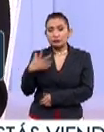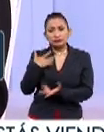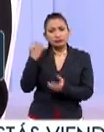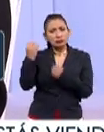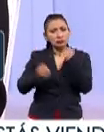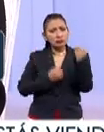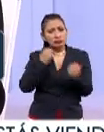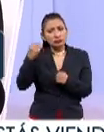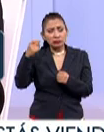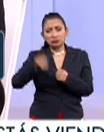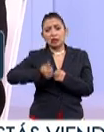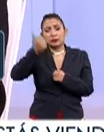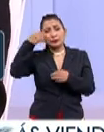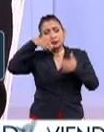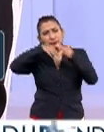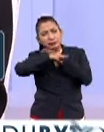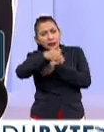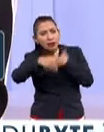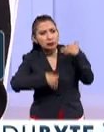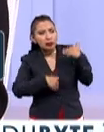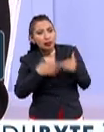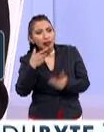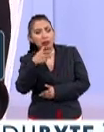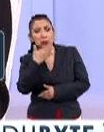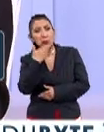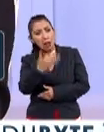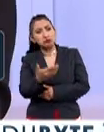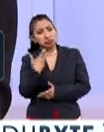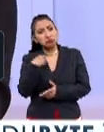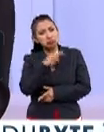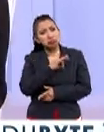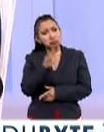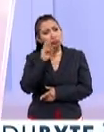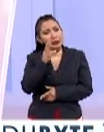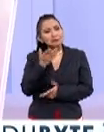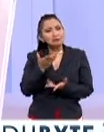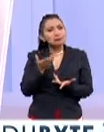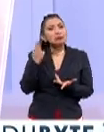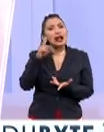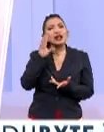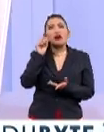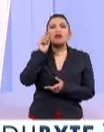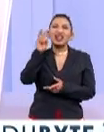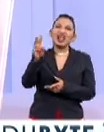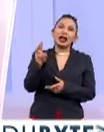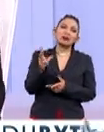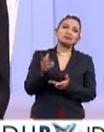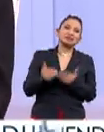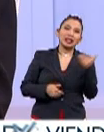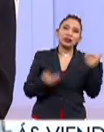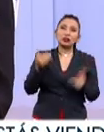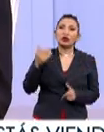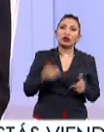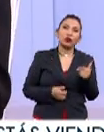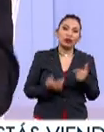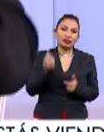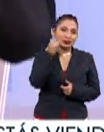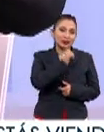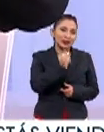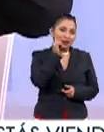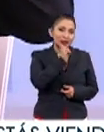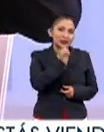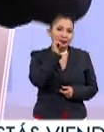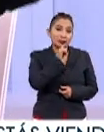son obras que para los primeros que se acercan al teatro, creo que es muy buena opción para que no vean ese teatro que